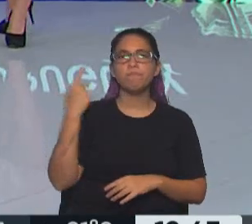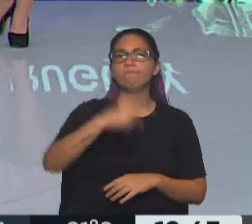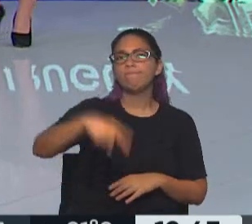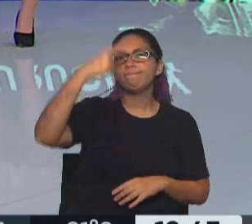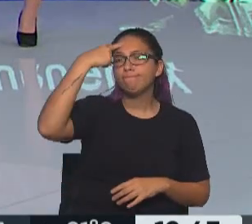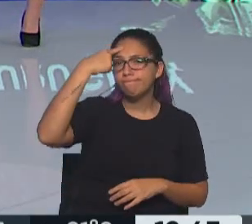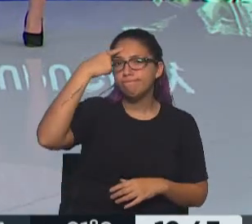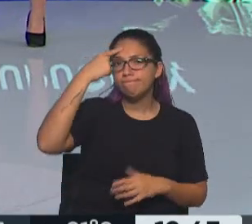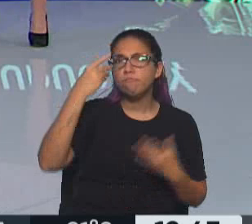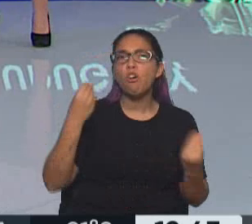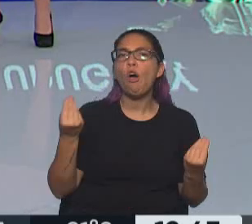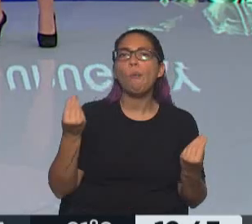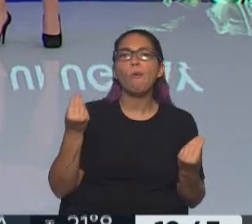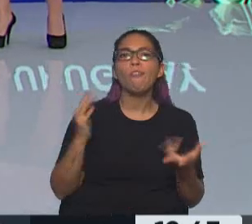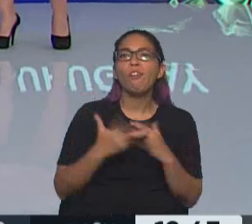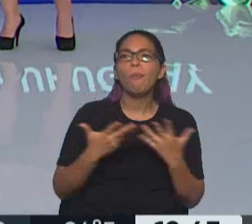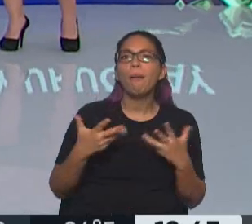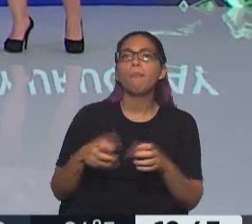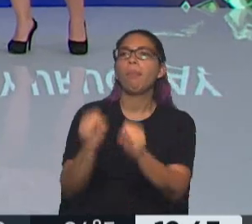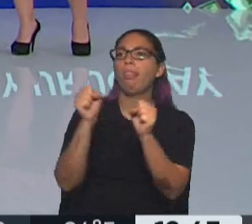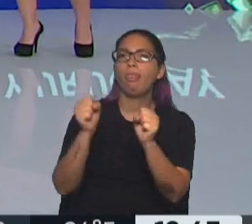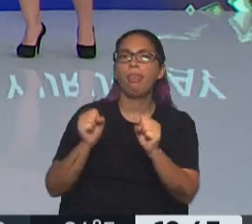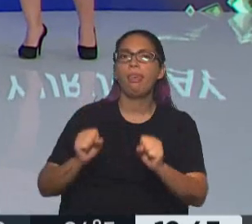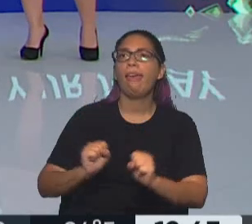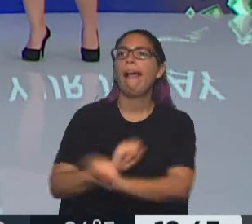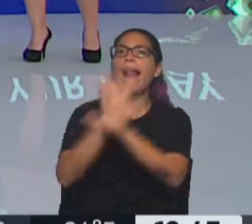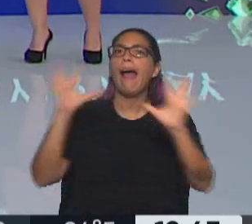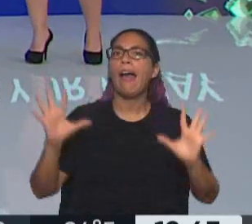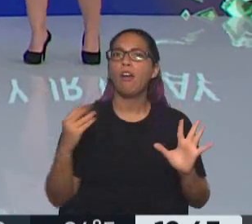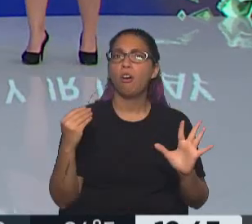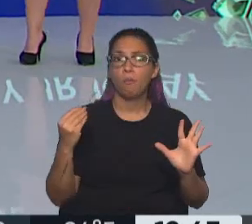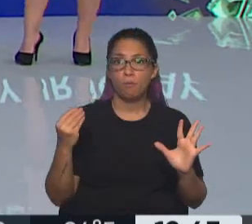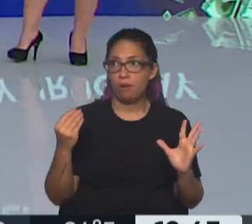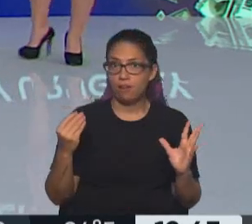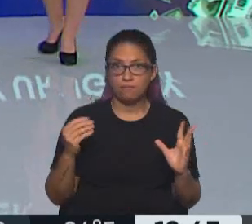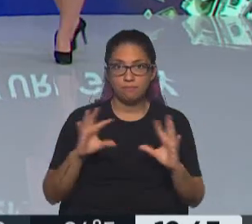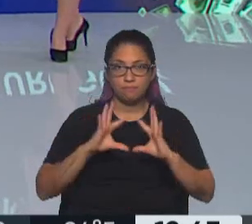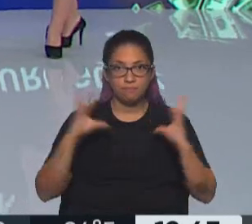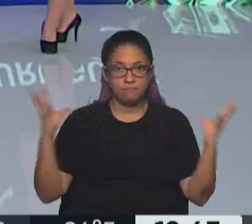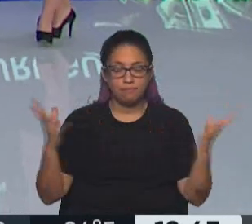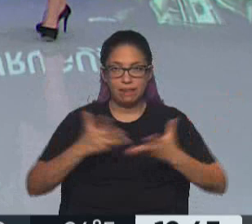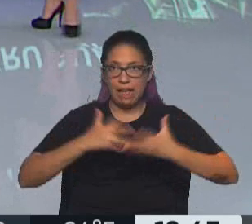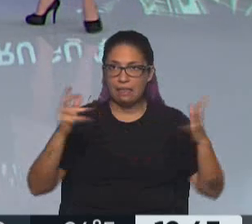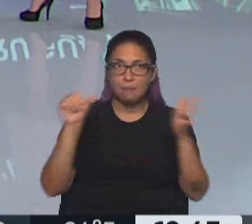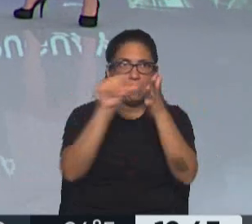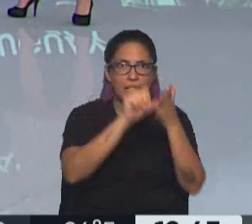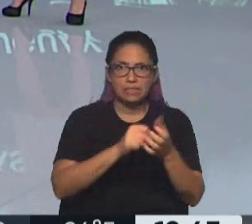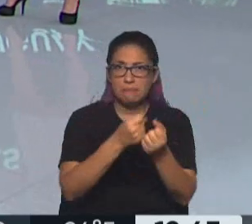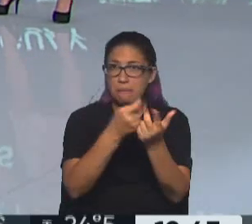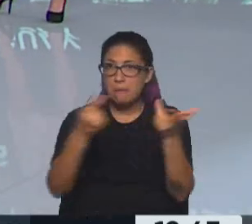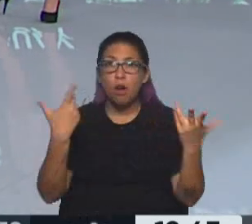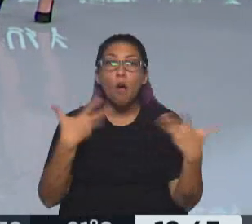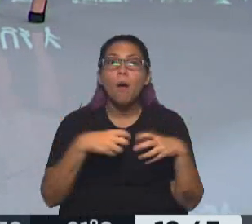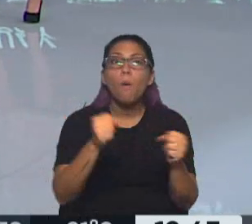hacemos para encontrar esto? Porque es un universo muy grande, el mundo es muy grande. Bien, es cierto. Ahora, si nos fijamos